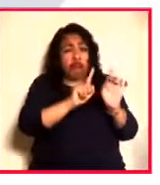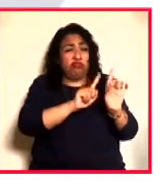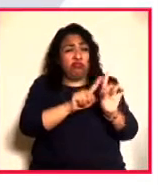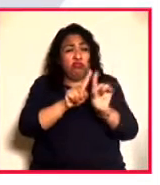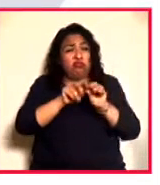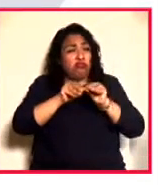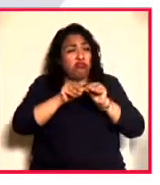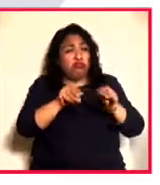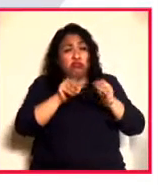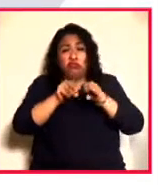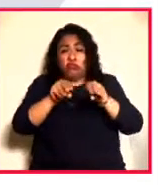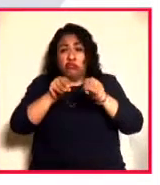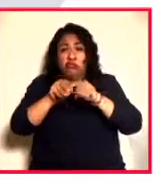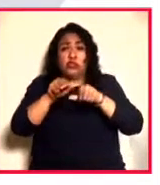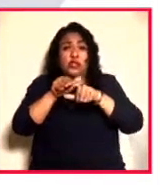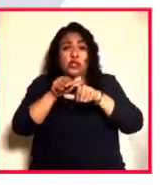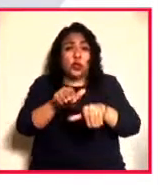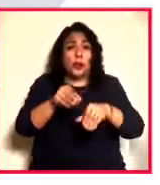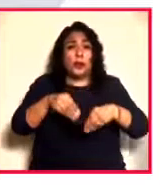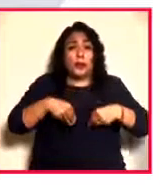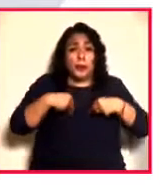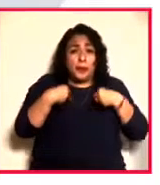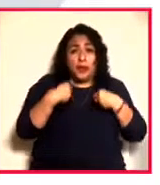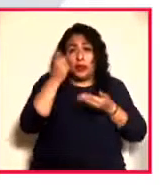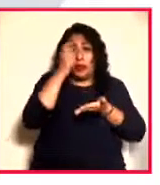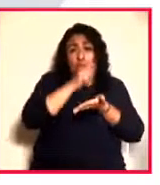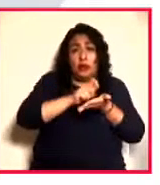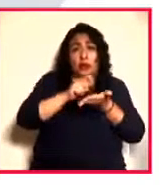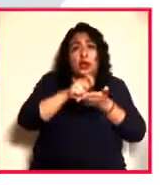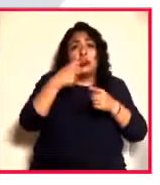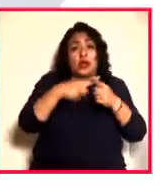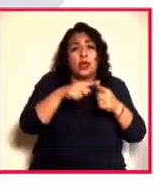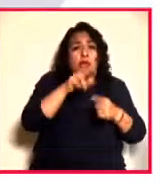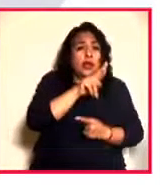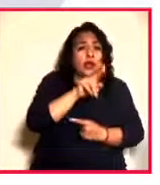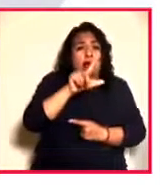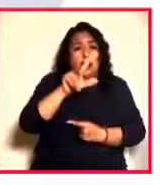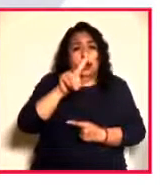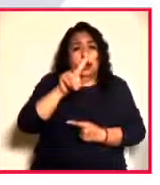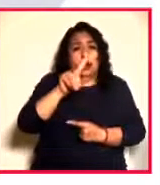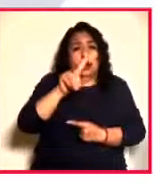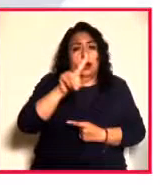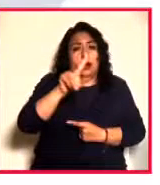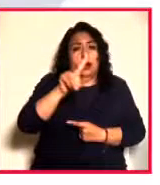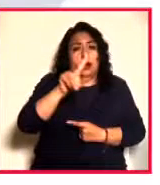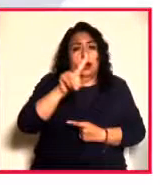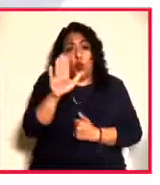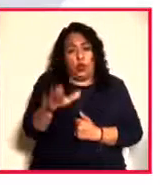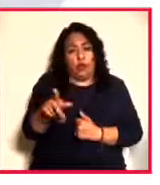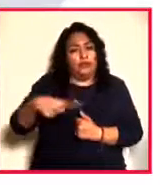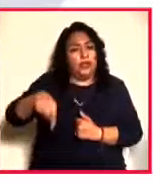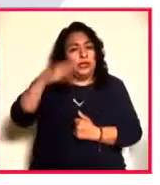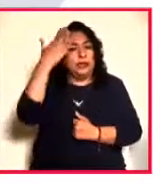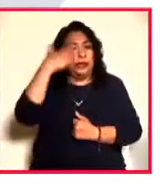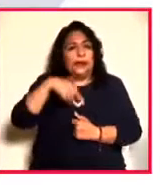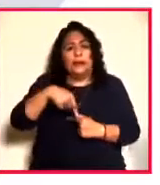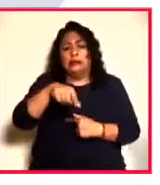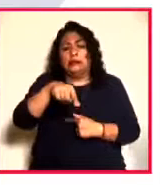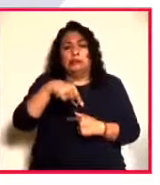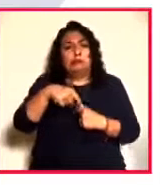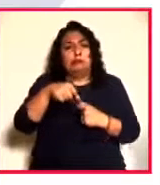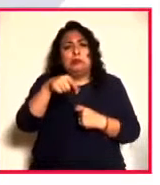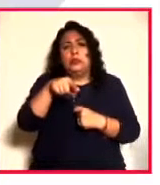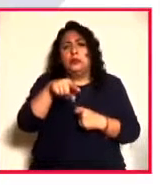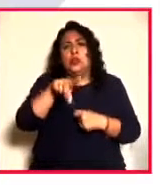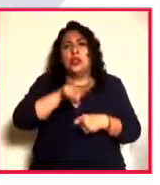publicado en torno a la vida y la obra de Ramón López Velarde, que murió, como todos sabemos a estas alturas,